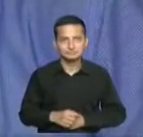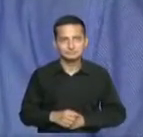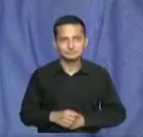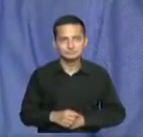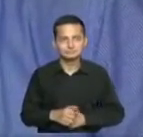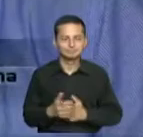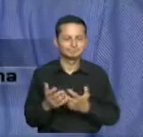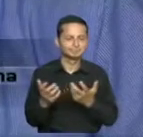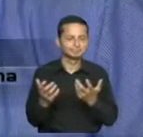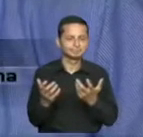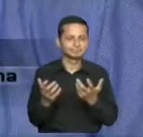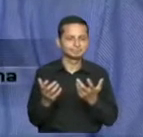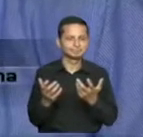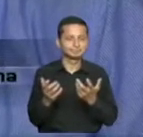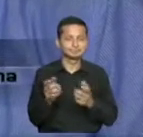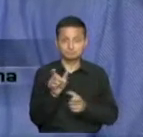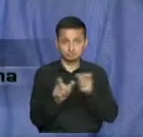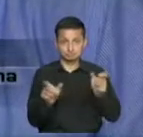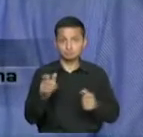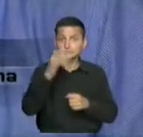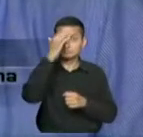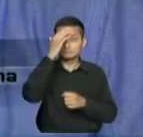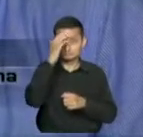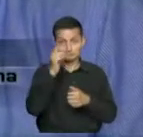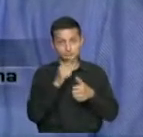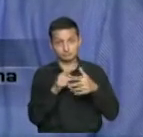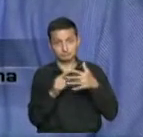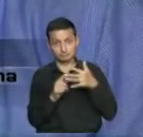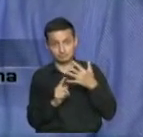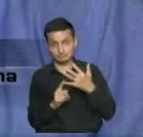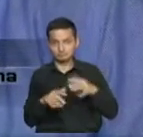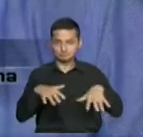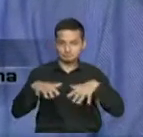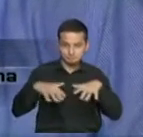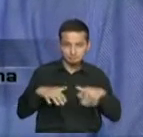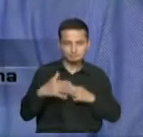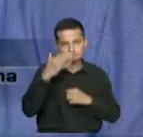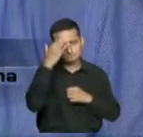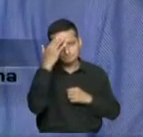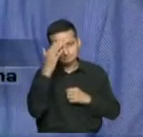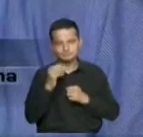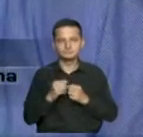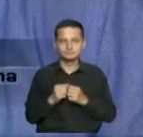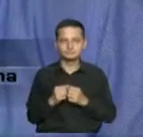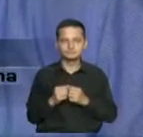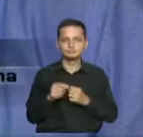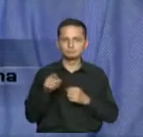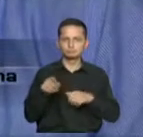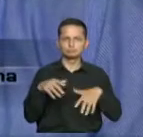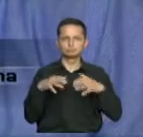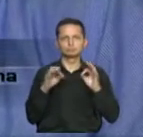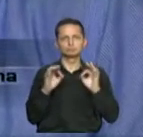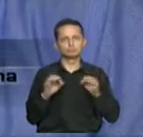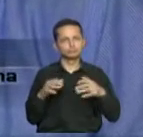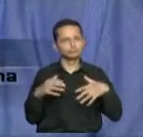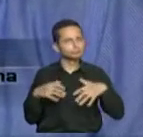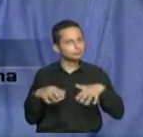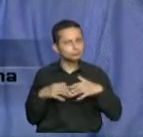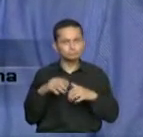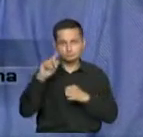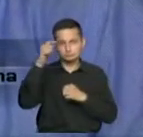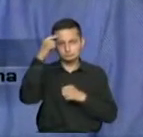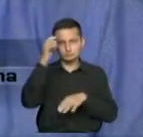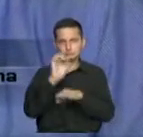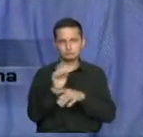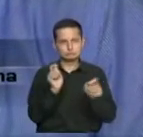El pueblo dominicano conoce de sus obras, conoce de su eficiencia de gobernar